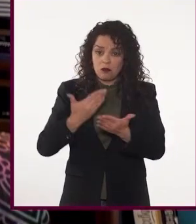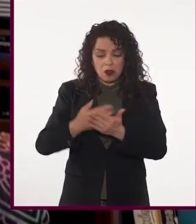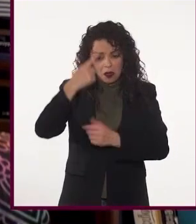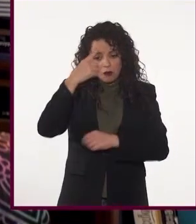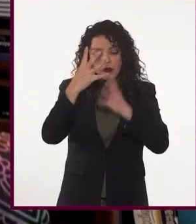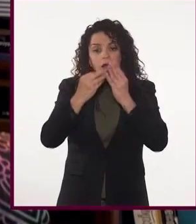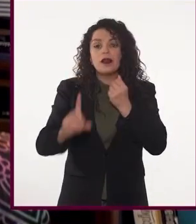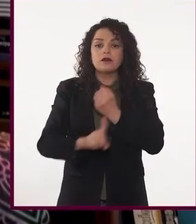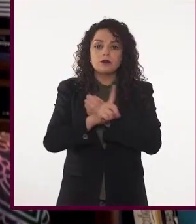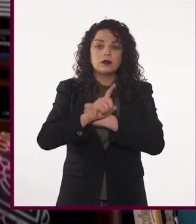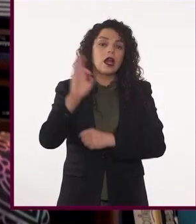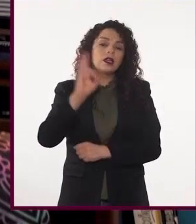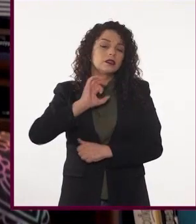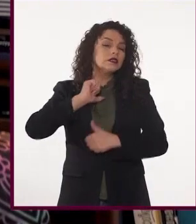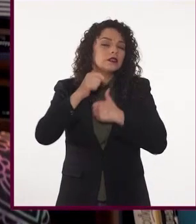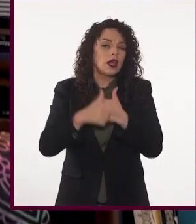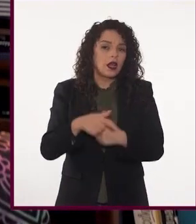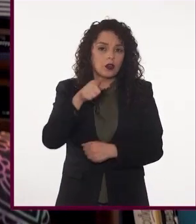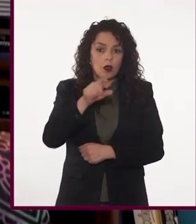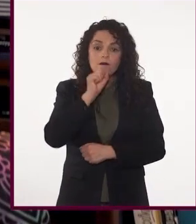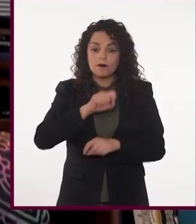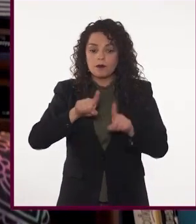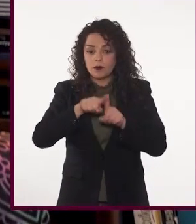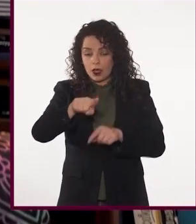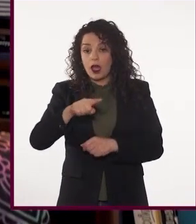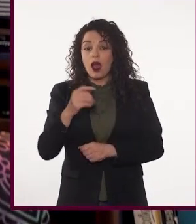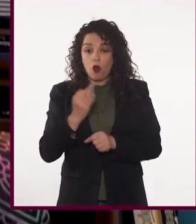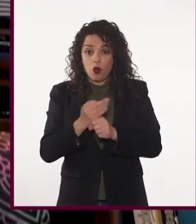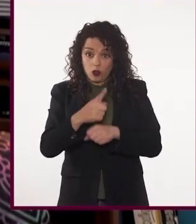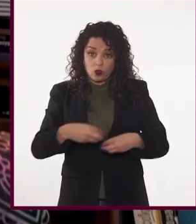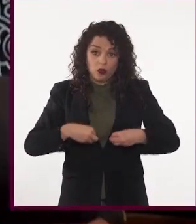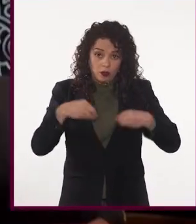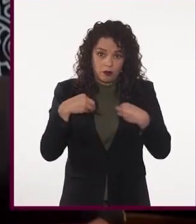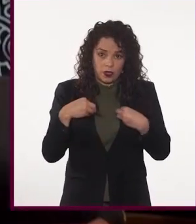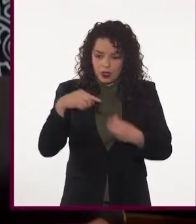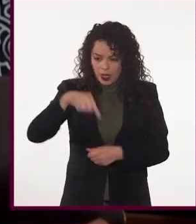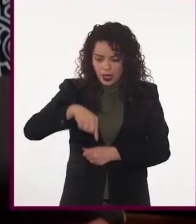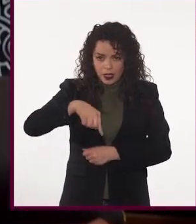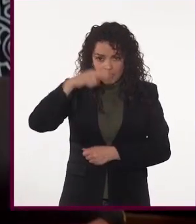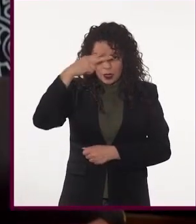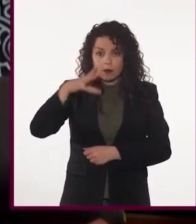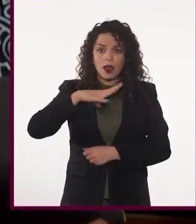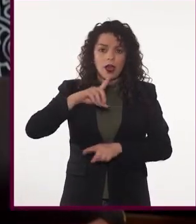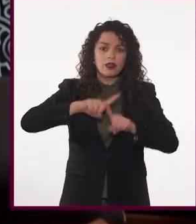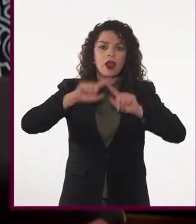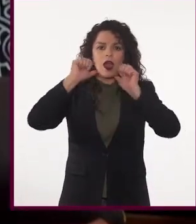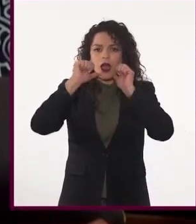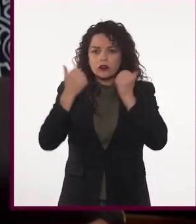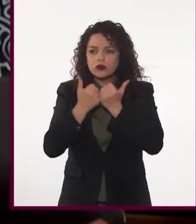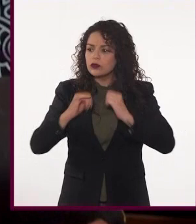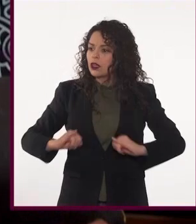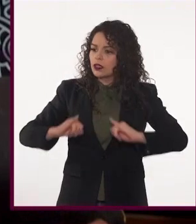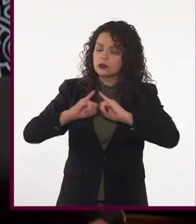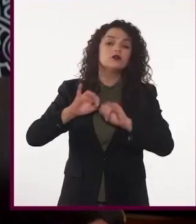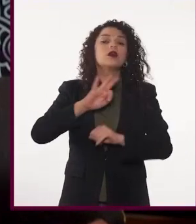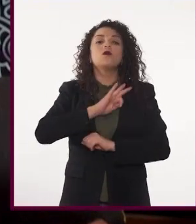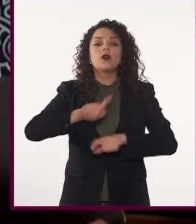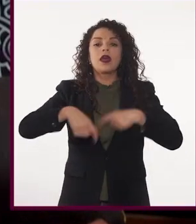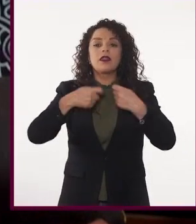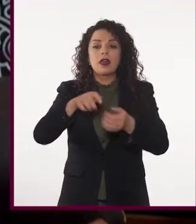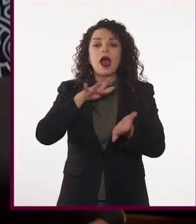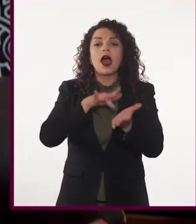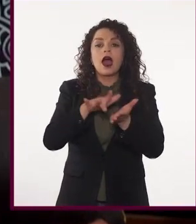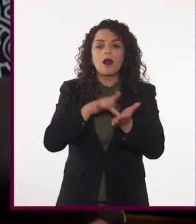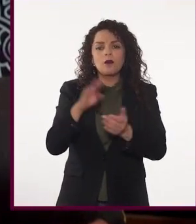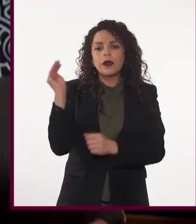No dudes en proponerlo como una solución si estás pasando por una situación así. Existen en nuestro país asociaciones e